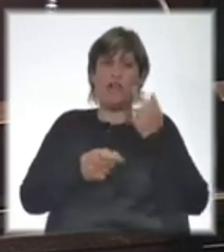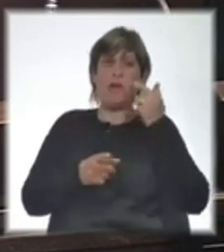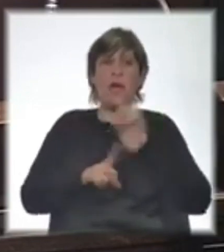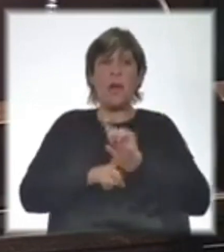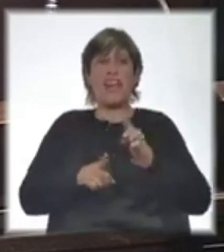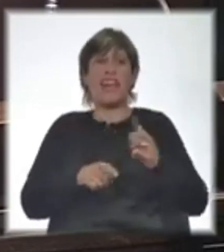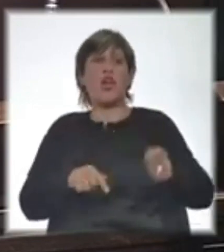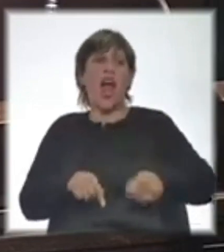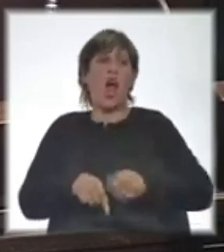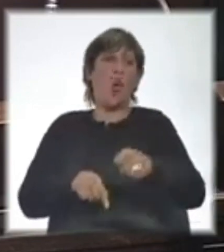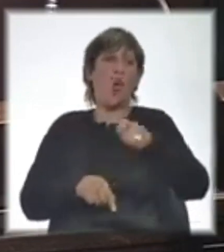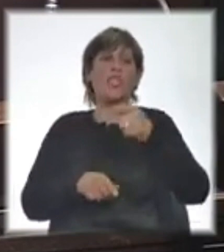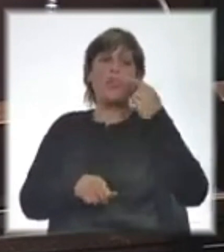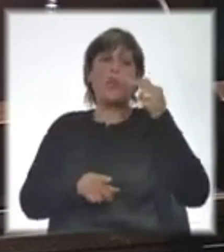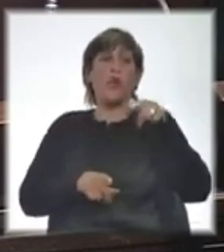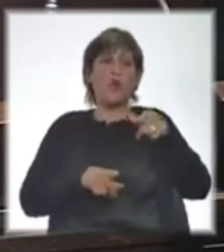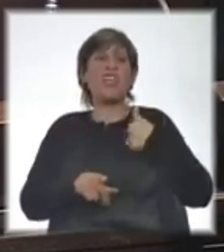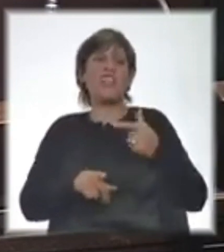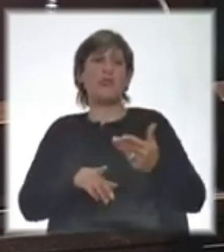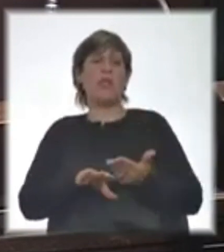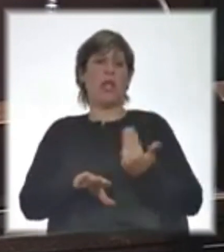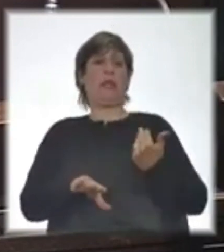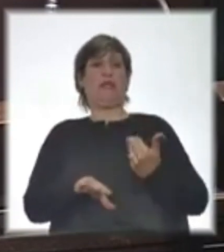las expropiaciones están atrasadas.